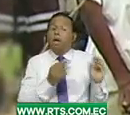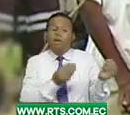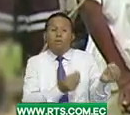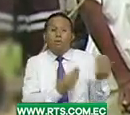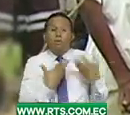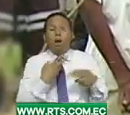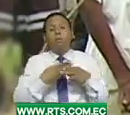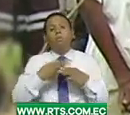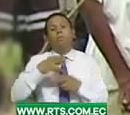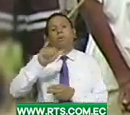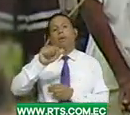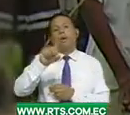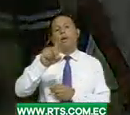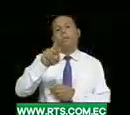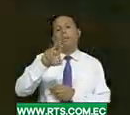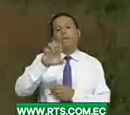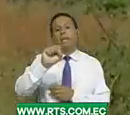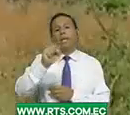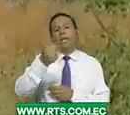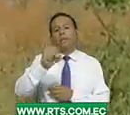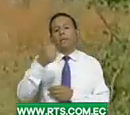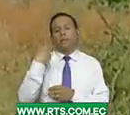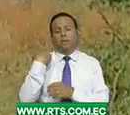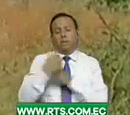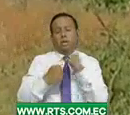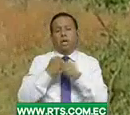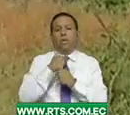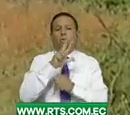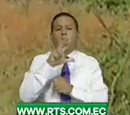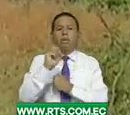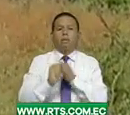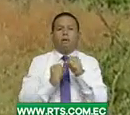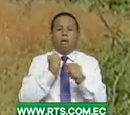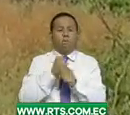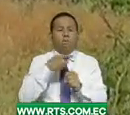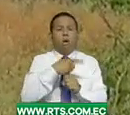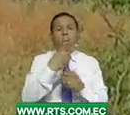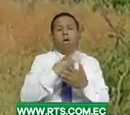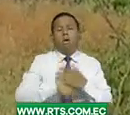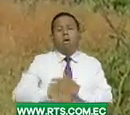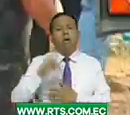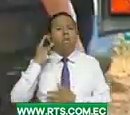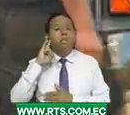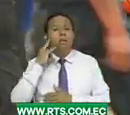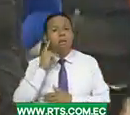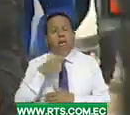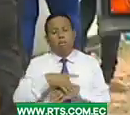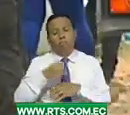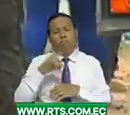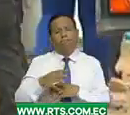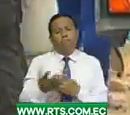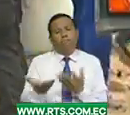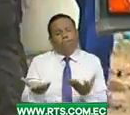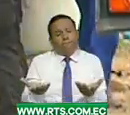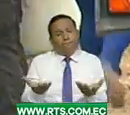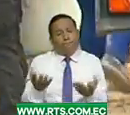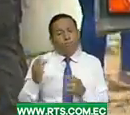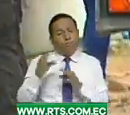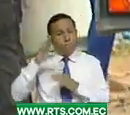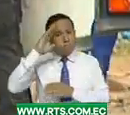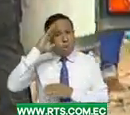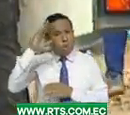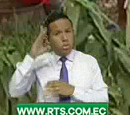Andrés, 30 años. Deja a una niña en la orfandad. Elementos de la DINASED no dieron